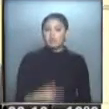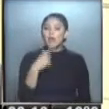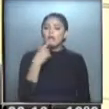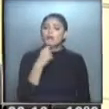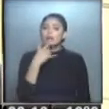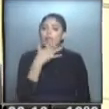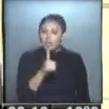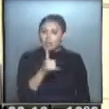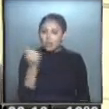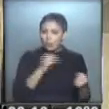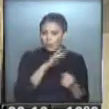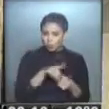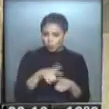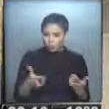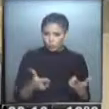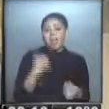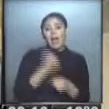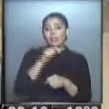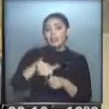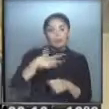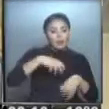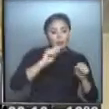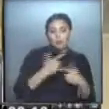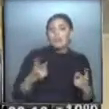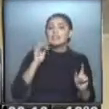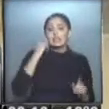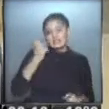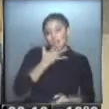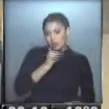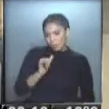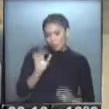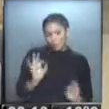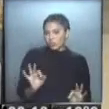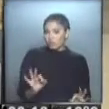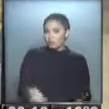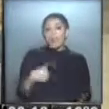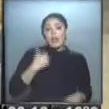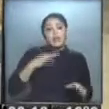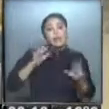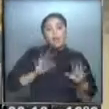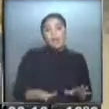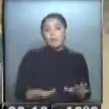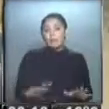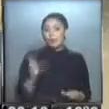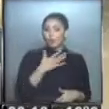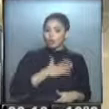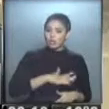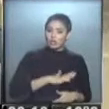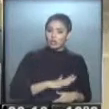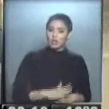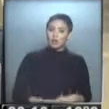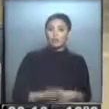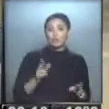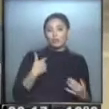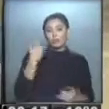¿La camioneta no apareció todavía? No, la camioneta no apareció, sí, hicimos la denuncia correspondiente y bueno, ahora hay que esperar, estar tranquilo, por suerte